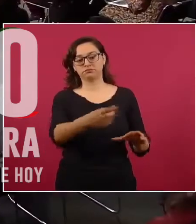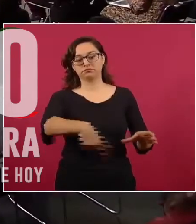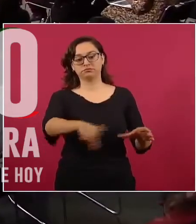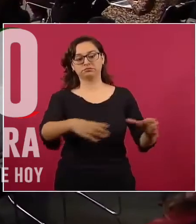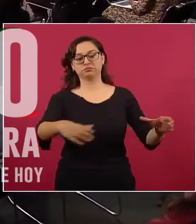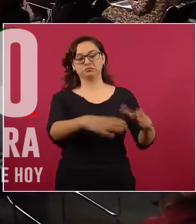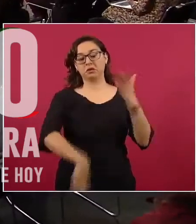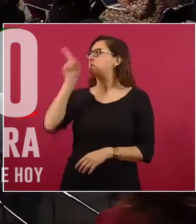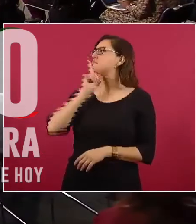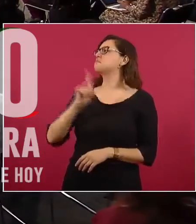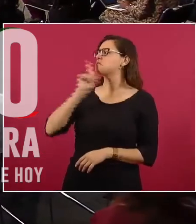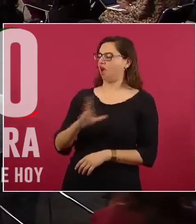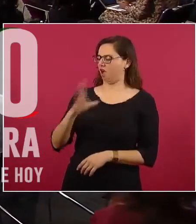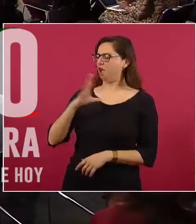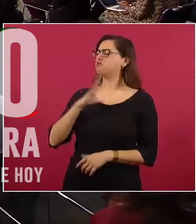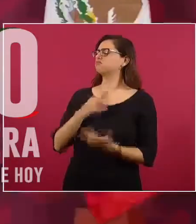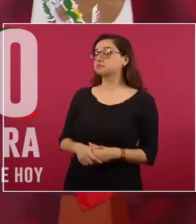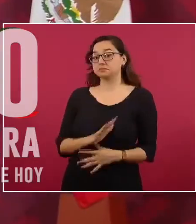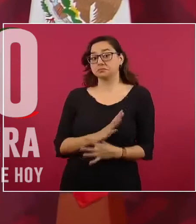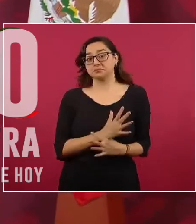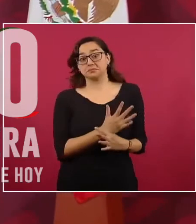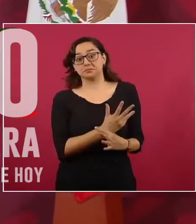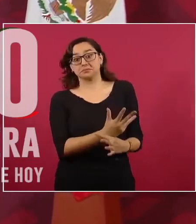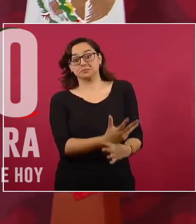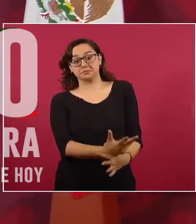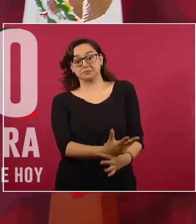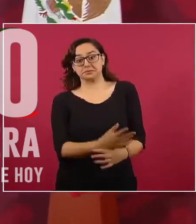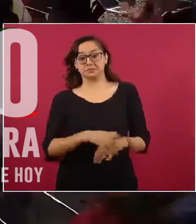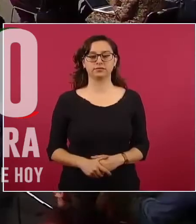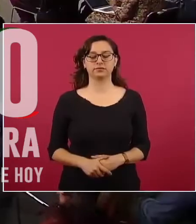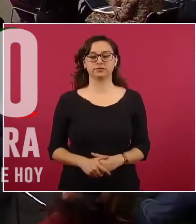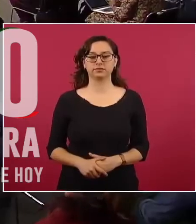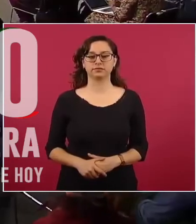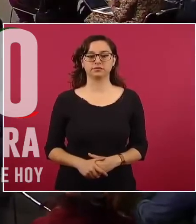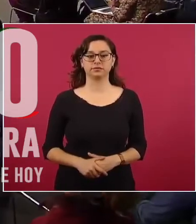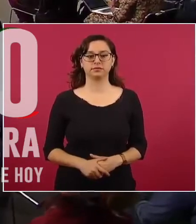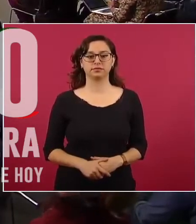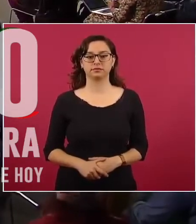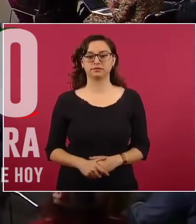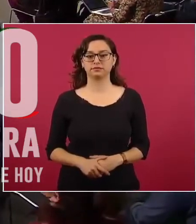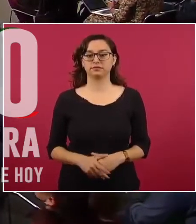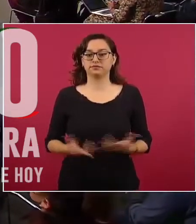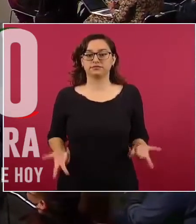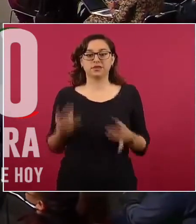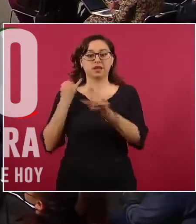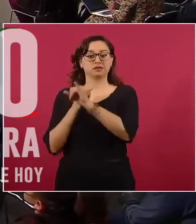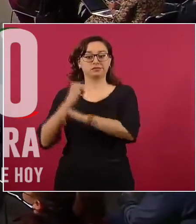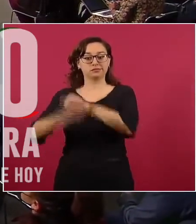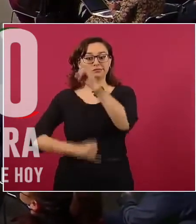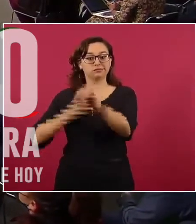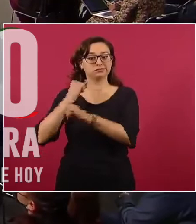dicen que no, que sí hay médicos, y se estima que nos